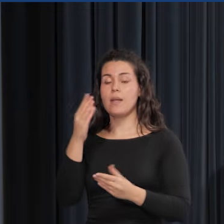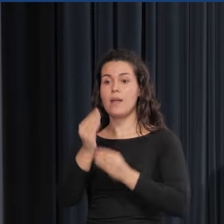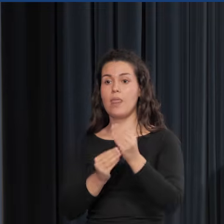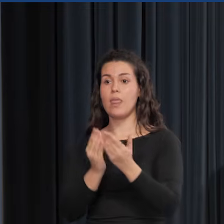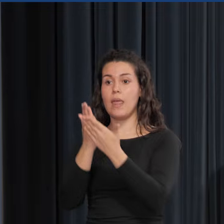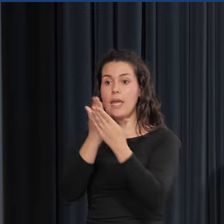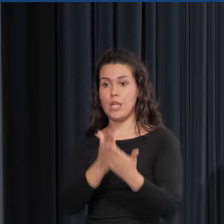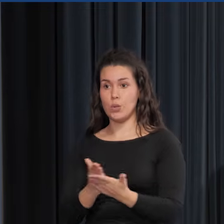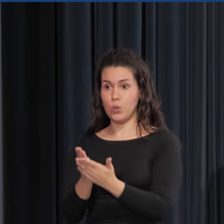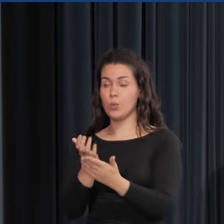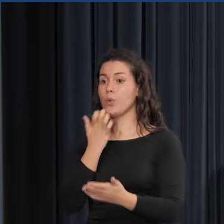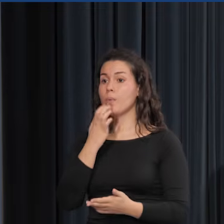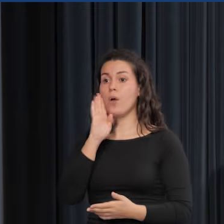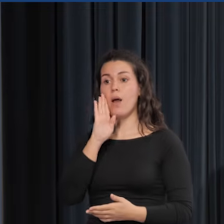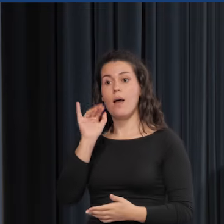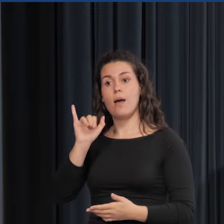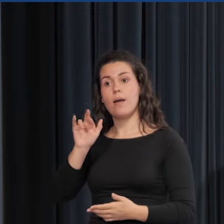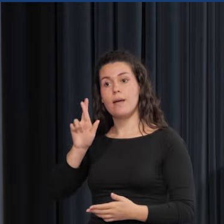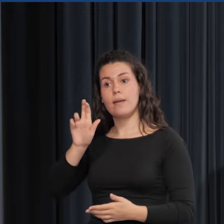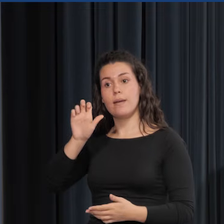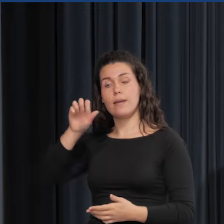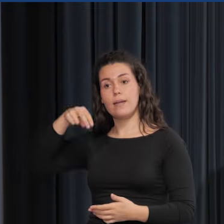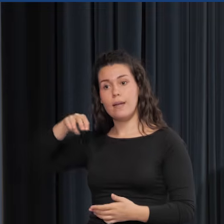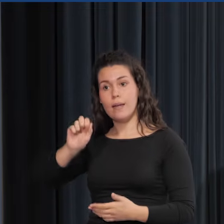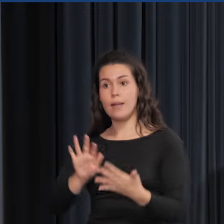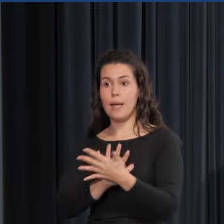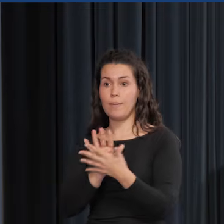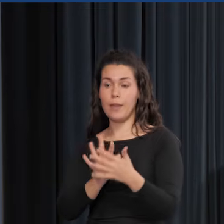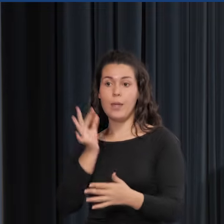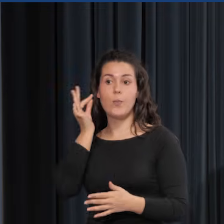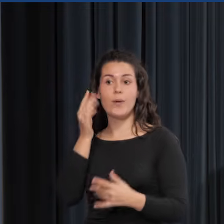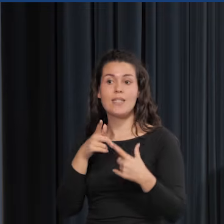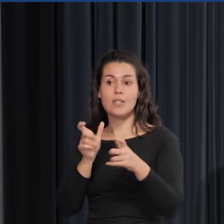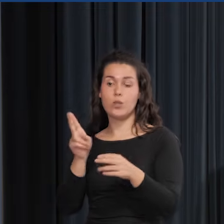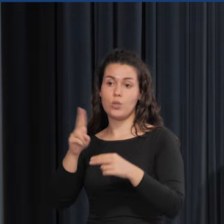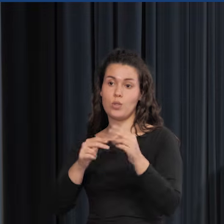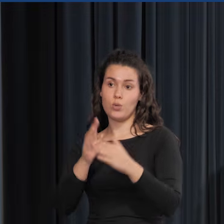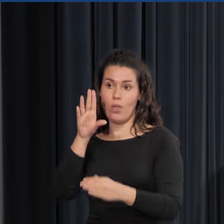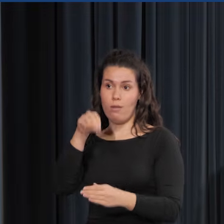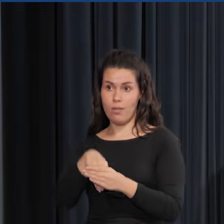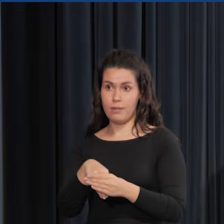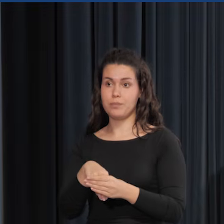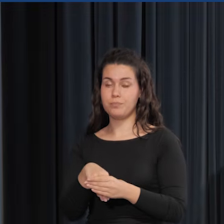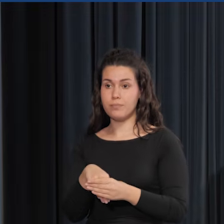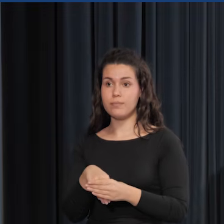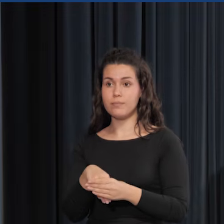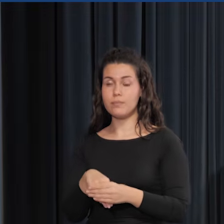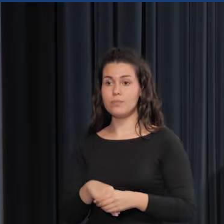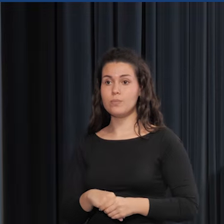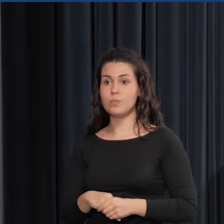pormenorizados, como el que ha comentado Irene muy bien, sobre la mujer en el sector de la construcción, porque una de